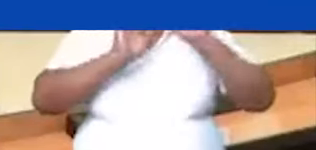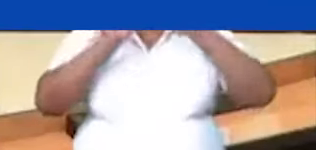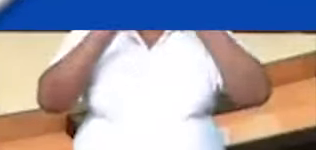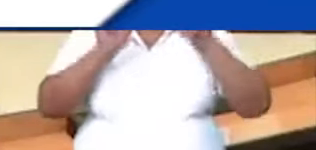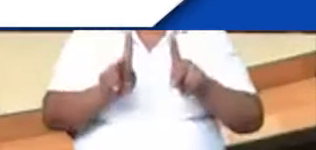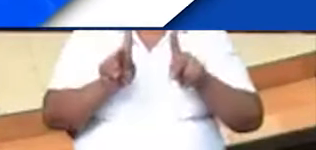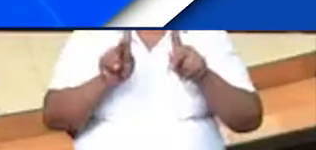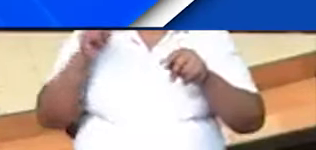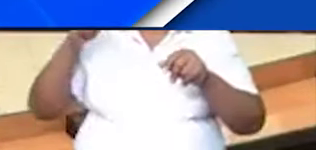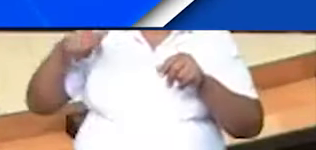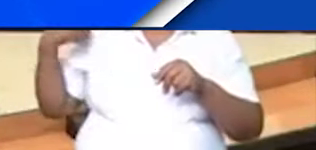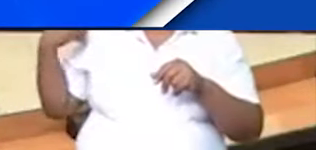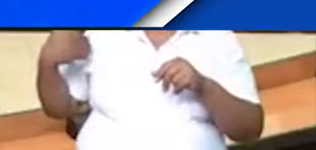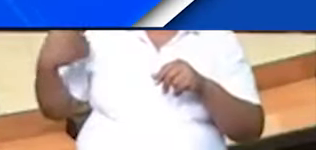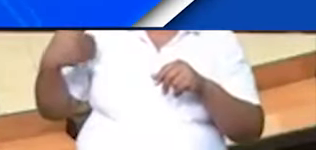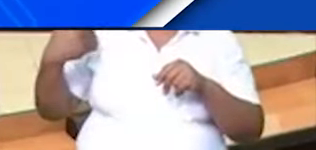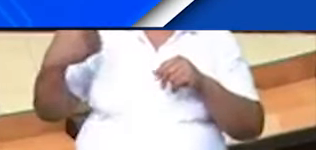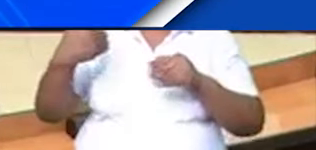El periodo legislativo